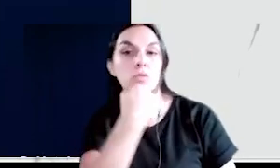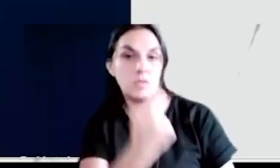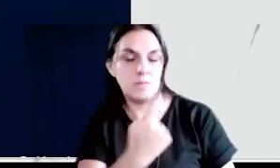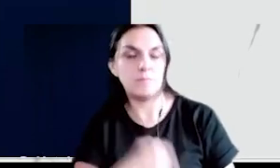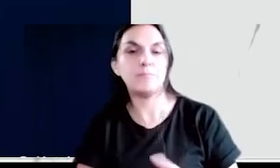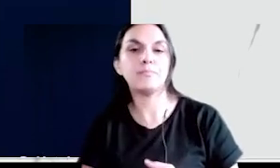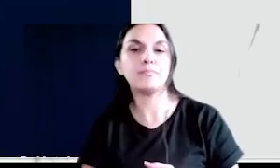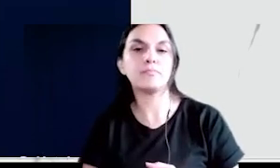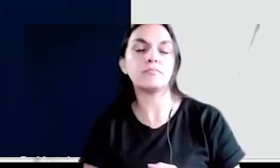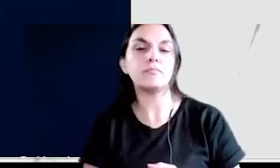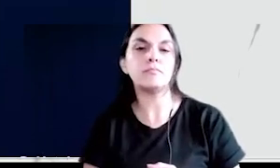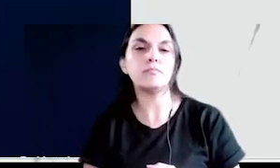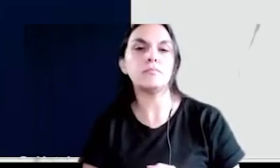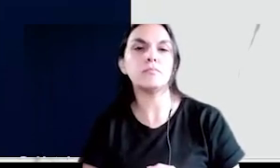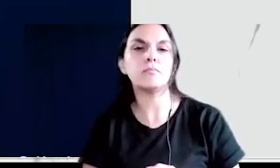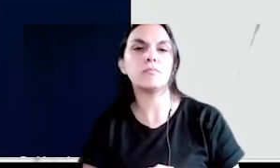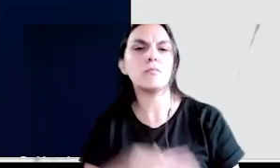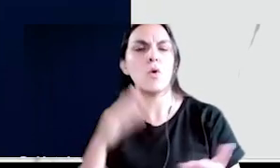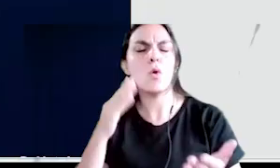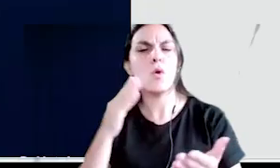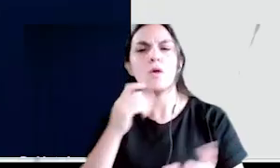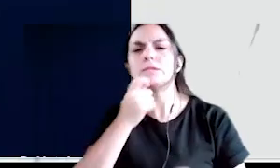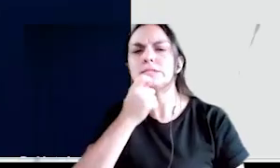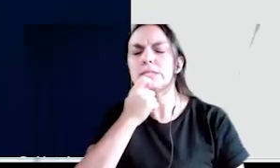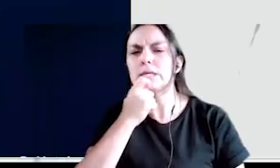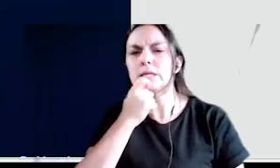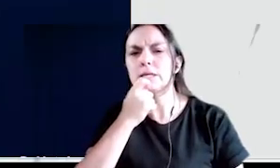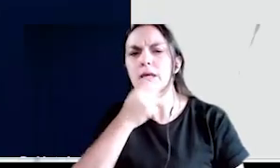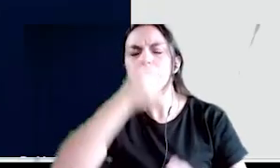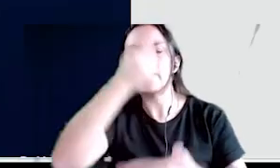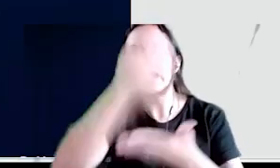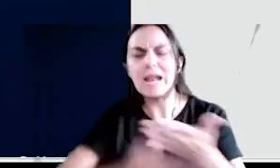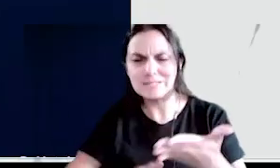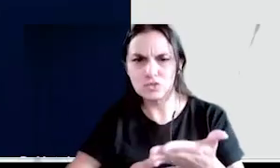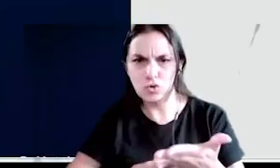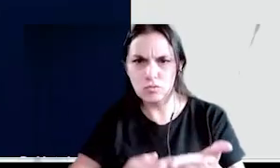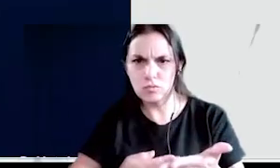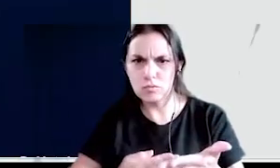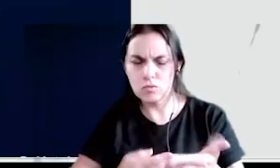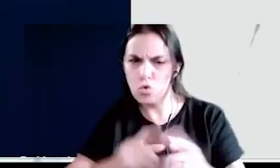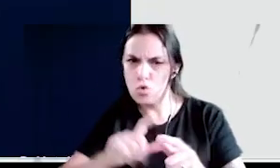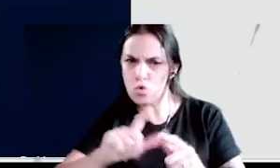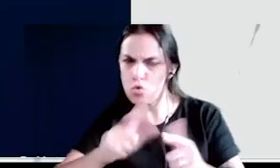¿hay multa por no presentación de la declaración jurada, no?